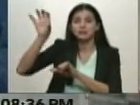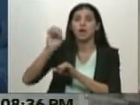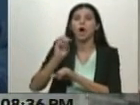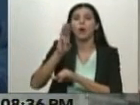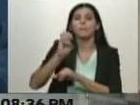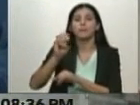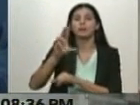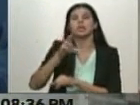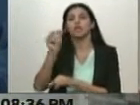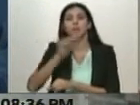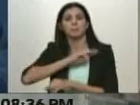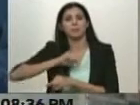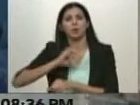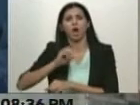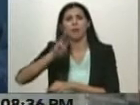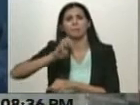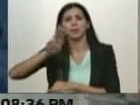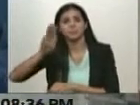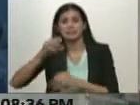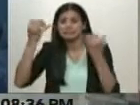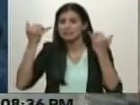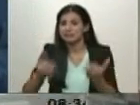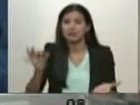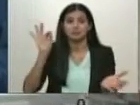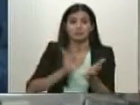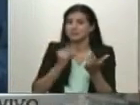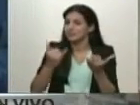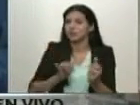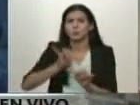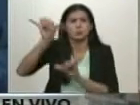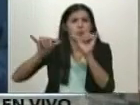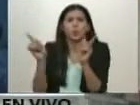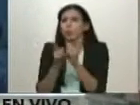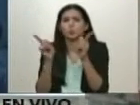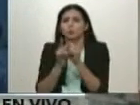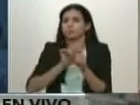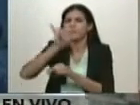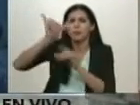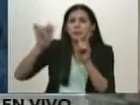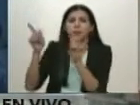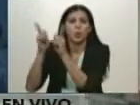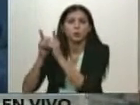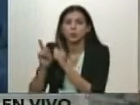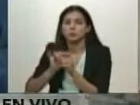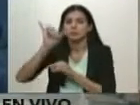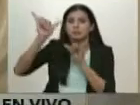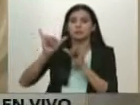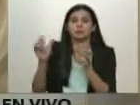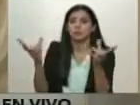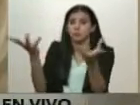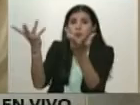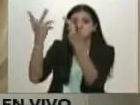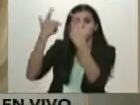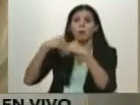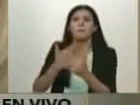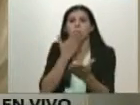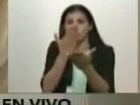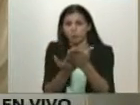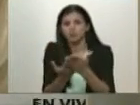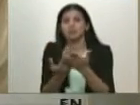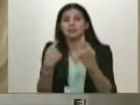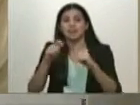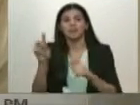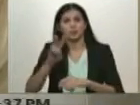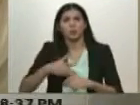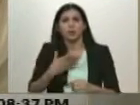OPEC y no OPEP, inmediata, relámpago y concreta. Venezuela tiene la propuesta para recuperar el equilibrio del mercado,